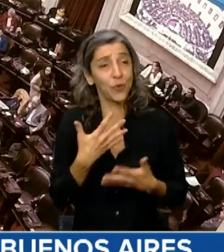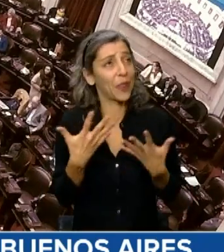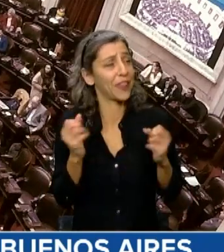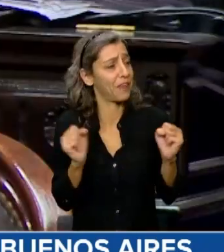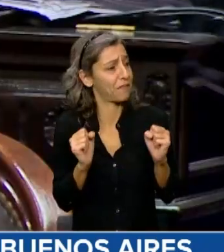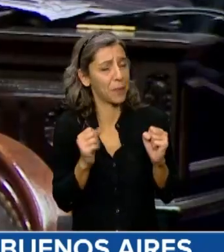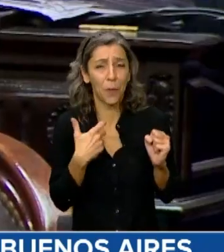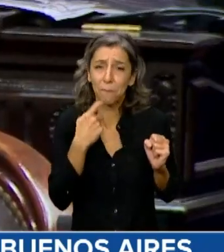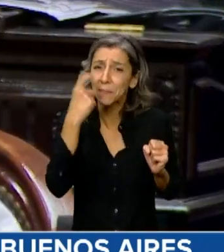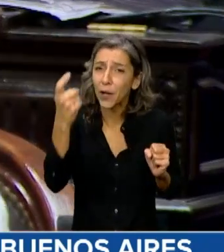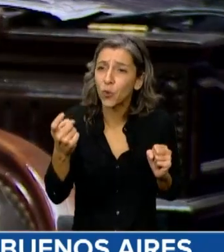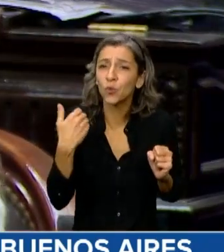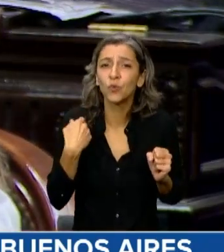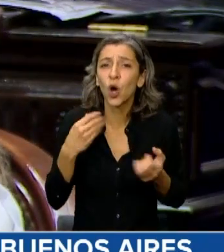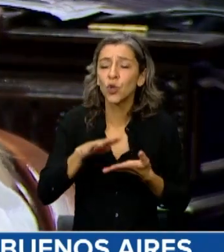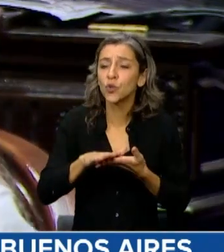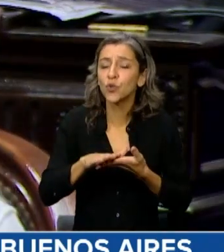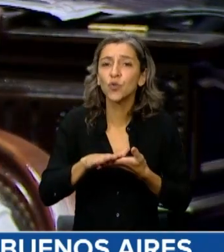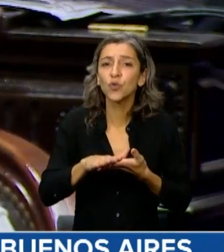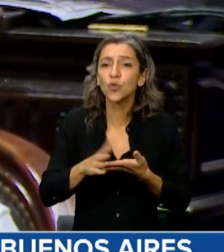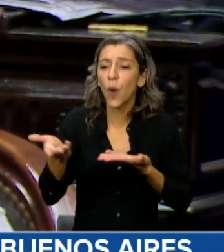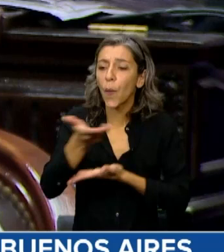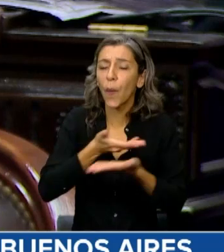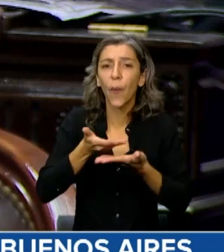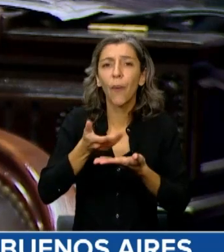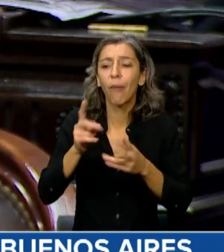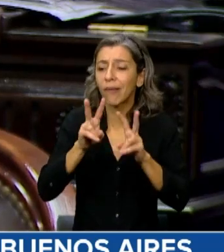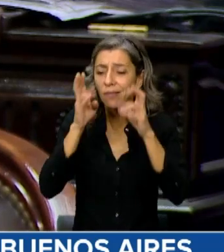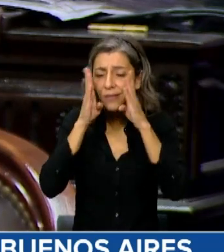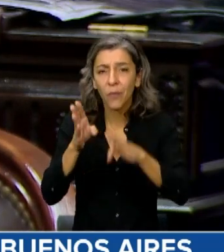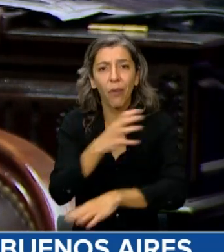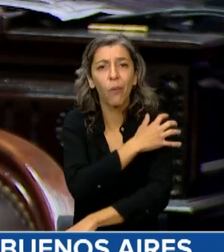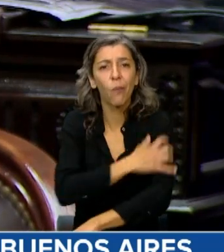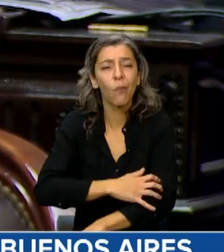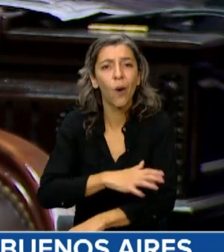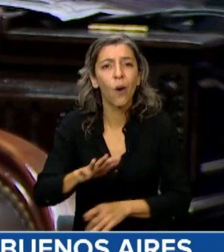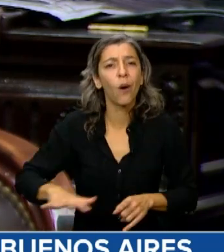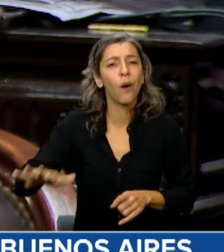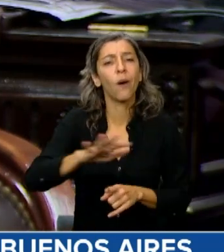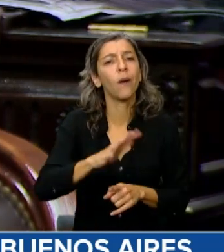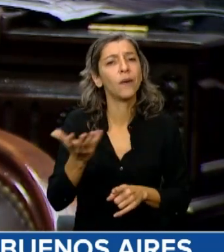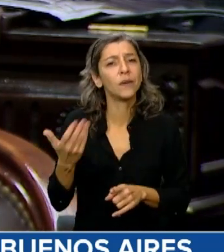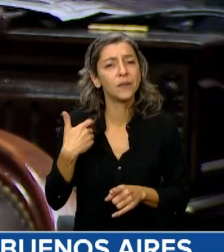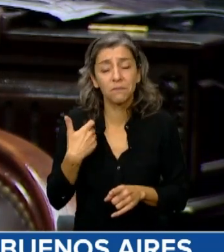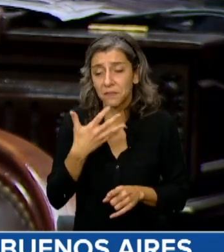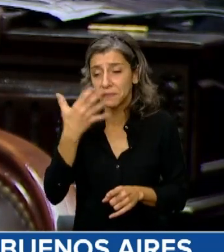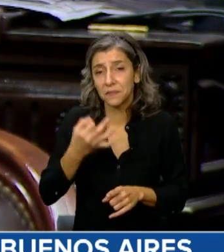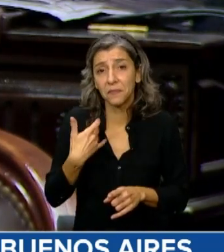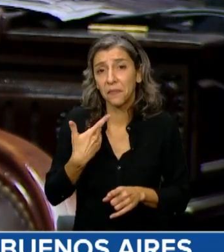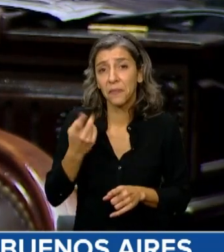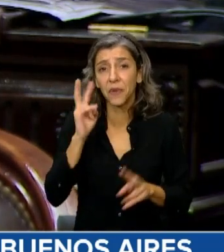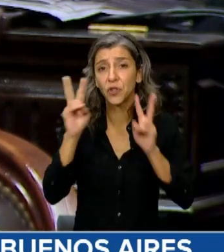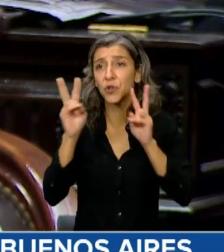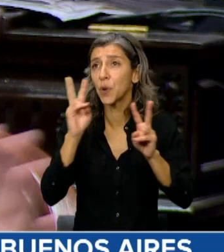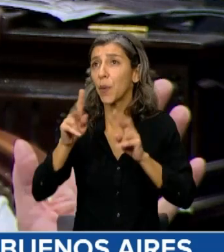la mesa de la pobreza? La verdad es que no me queda otra cosa que pensar la utilización y la farandulización de personas